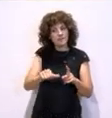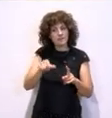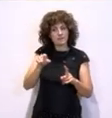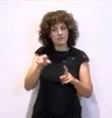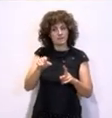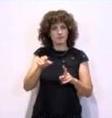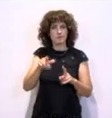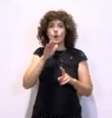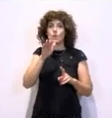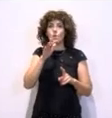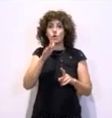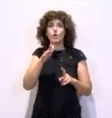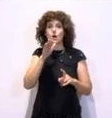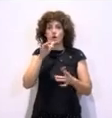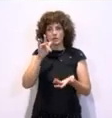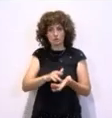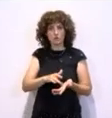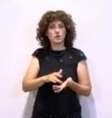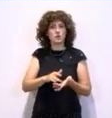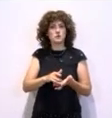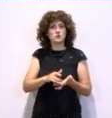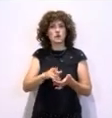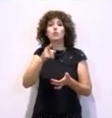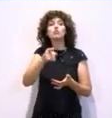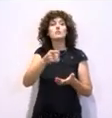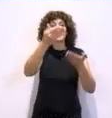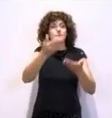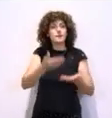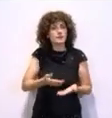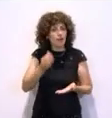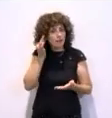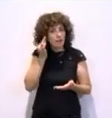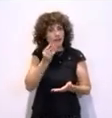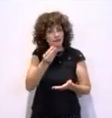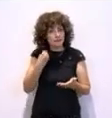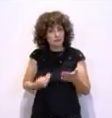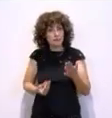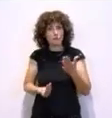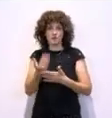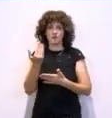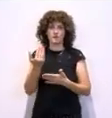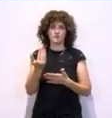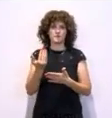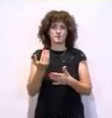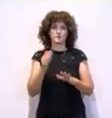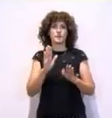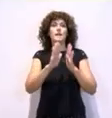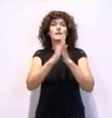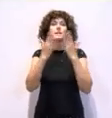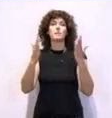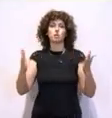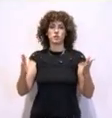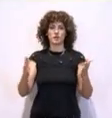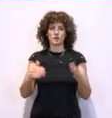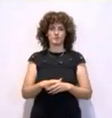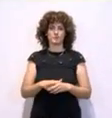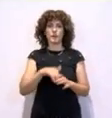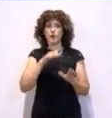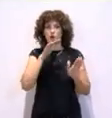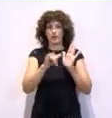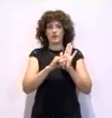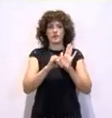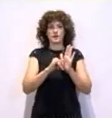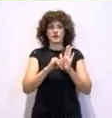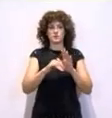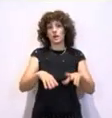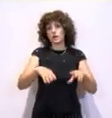de las que se siguen produciendo. Está usted invitada. Es el mismo día, pero en la biblioteca. Nos vamos a acercar a la montaña, ya que la